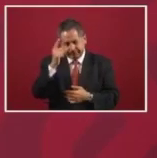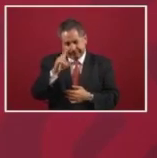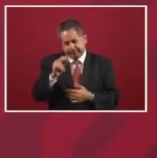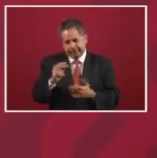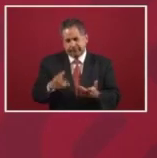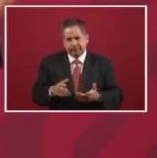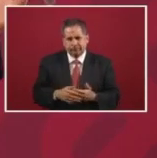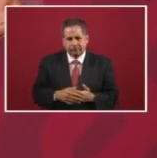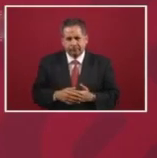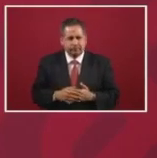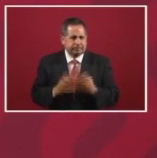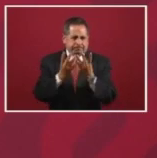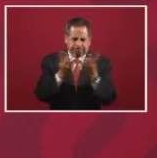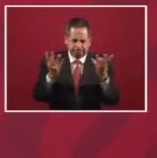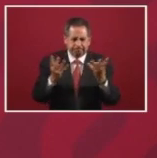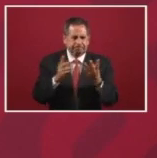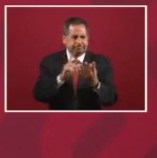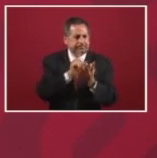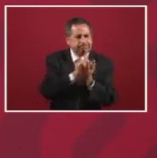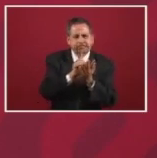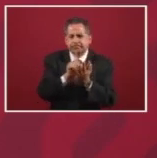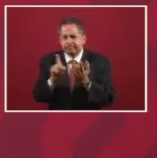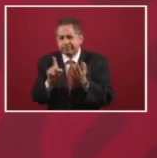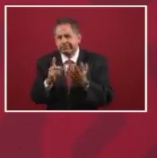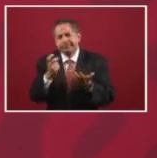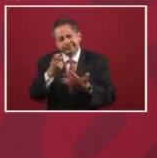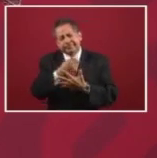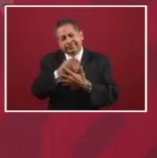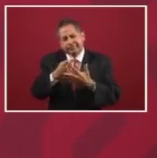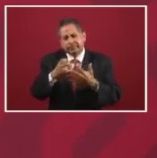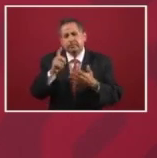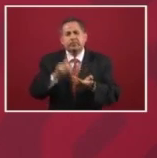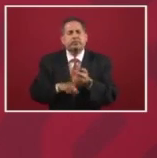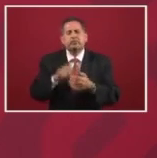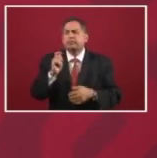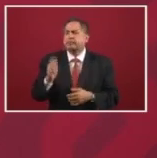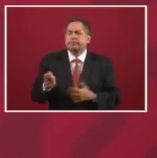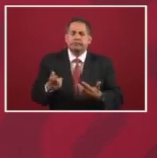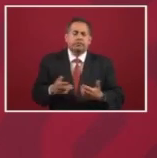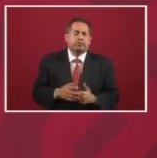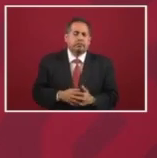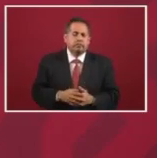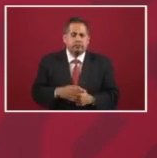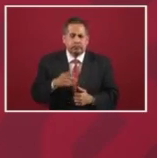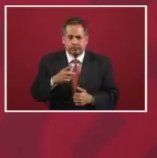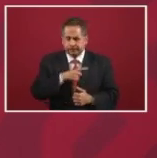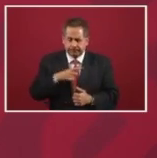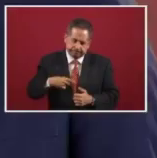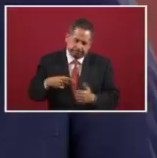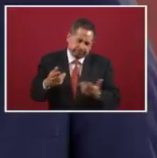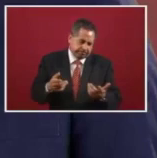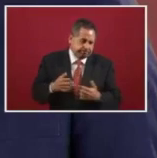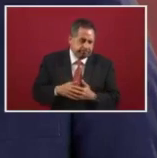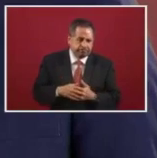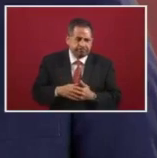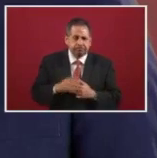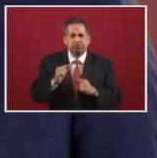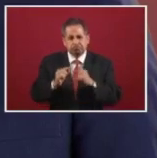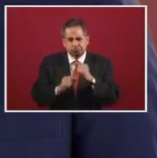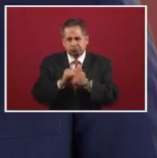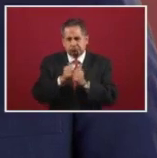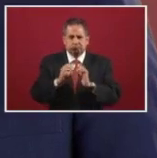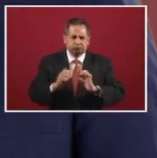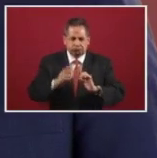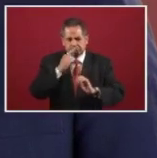de hacer la valla, todo eso es lo que se tiene que ir